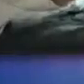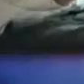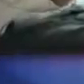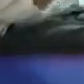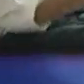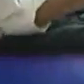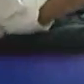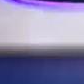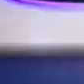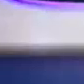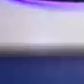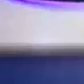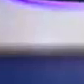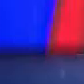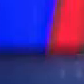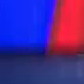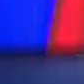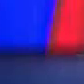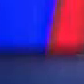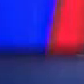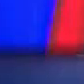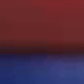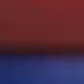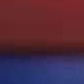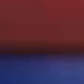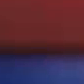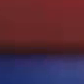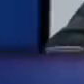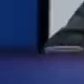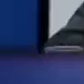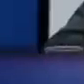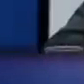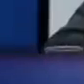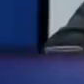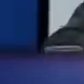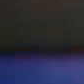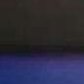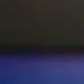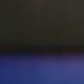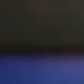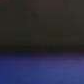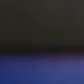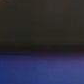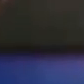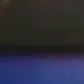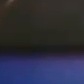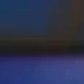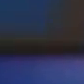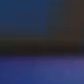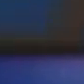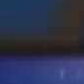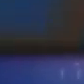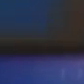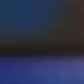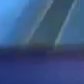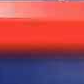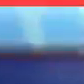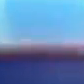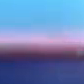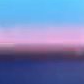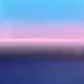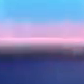Analistas aseguran que en el diálogo presidencial los candidatos no profundizaron las soluciones de los problemas que viven los ecuatorianos.